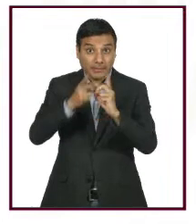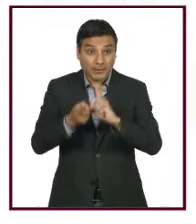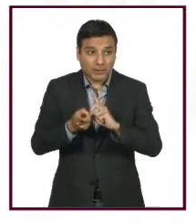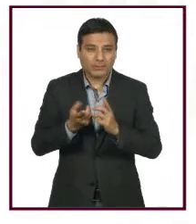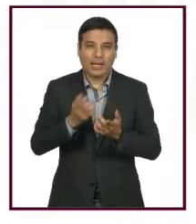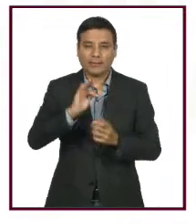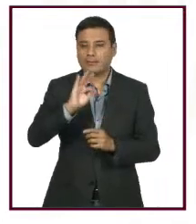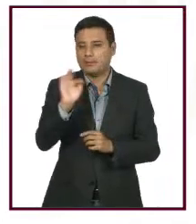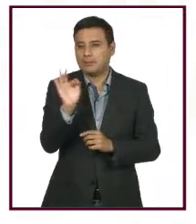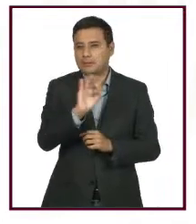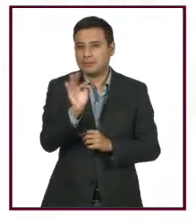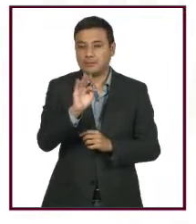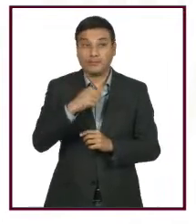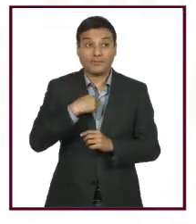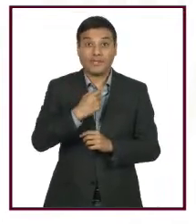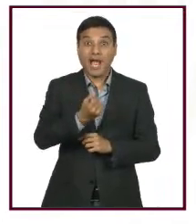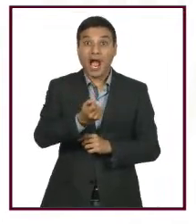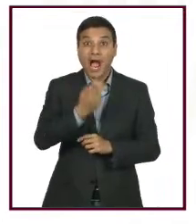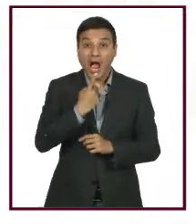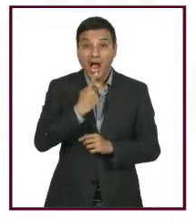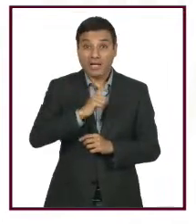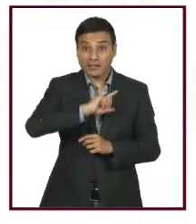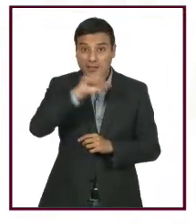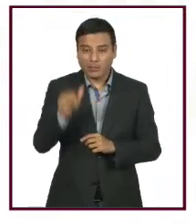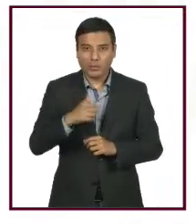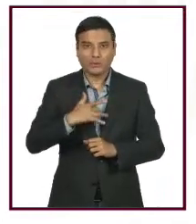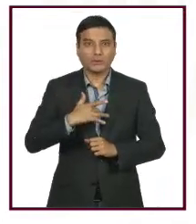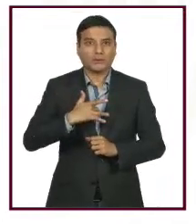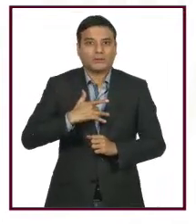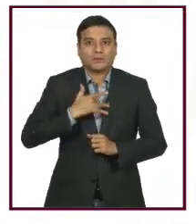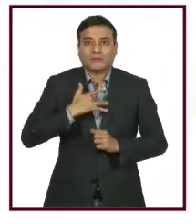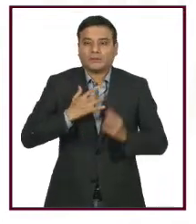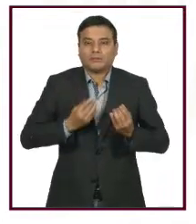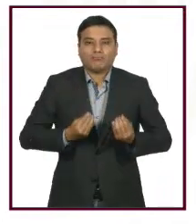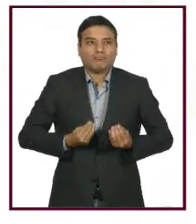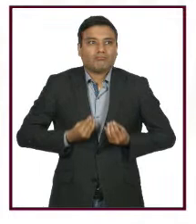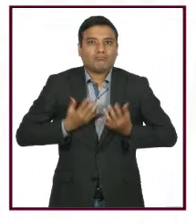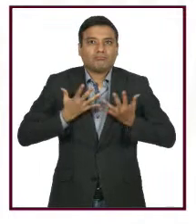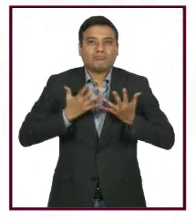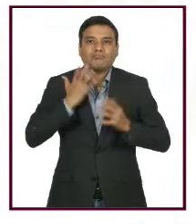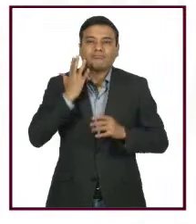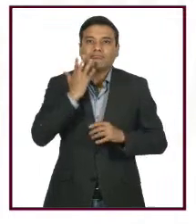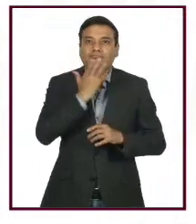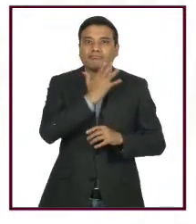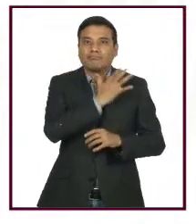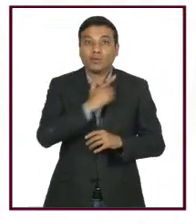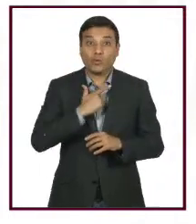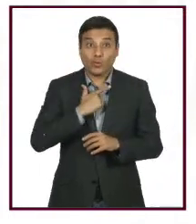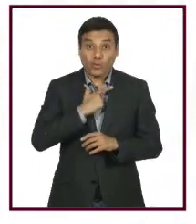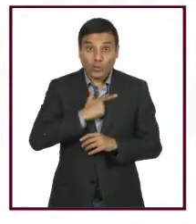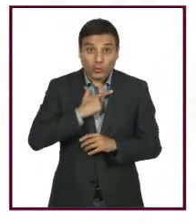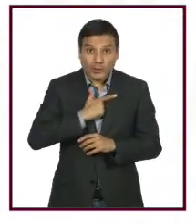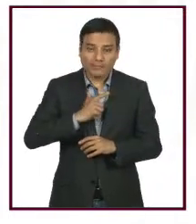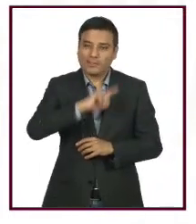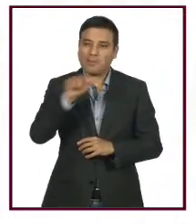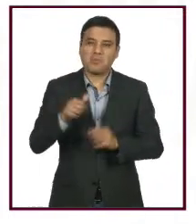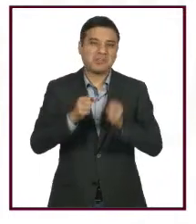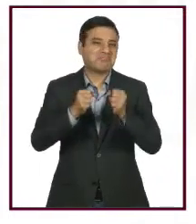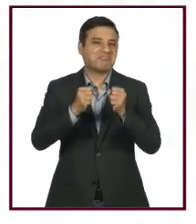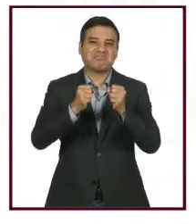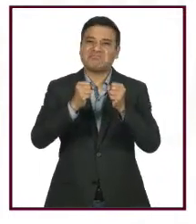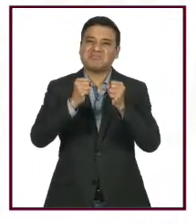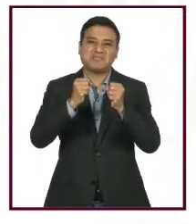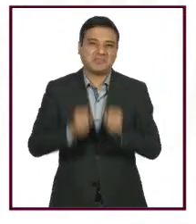pues al consumir esto y empezar a sentir esta euforia y esa sensación de placer, hace que más fácil pues se enganchen y que cada